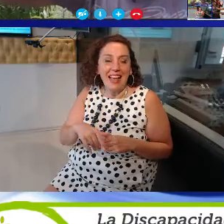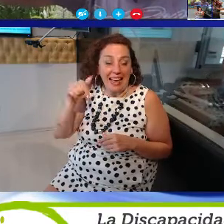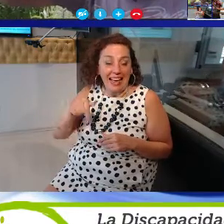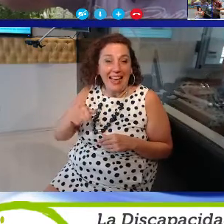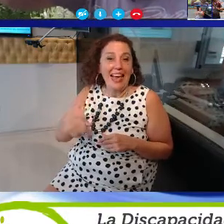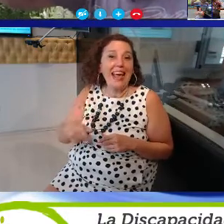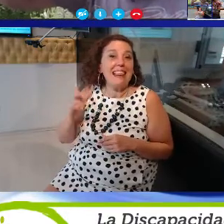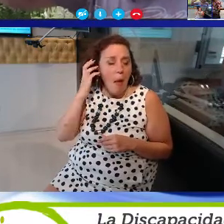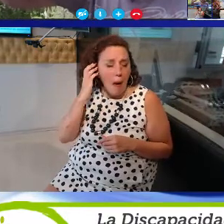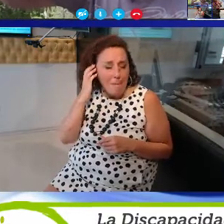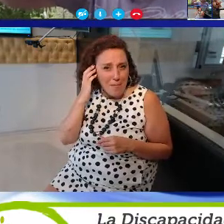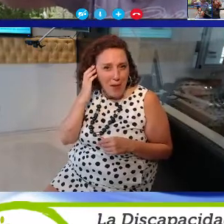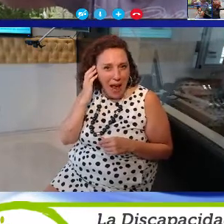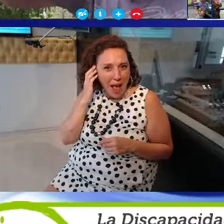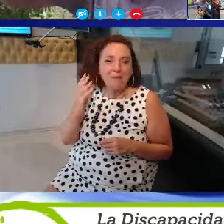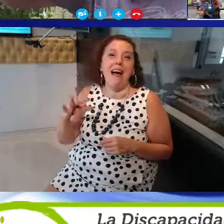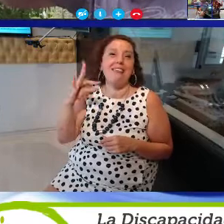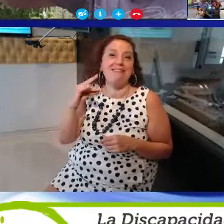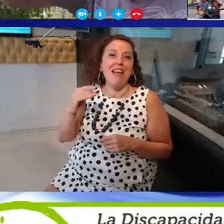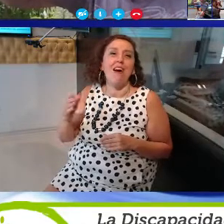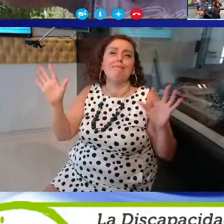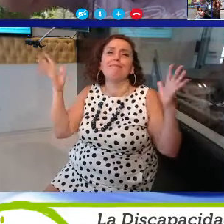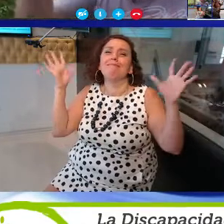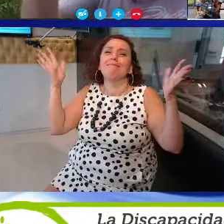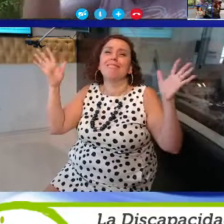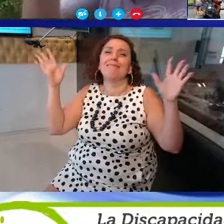desde su vacación. ¡Chao, Diego!